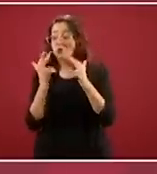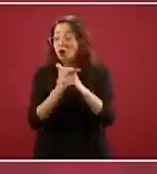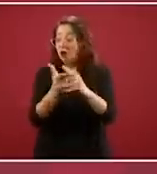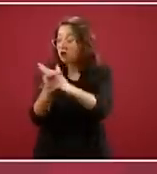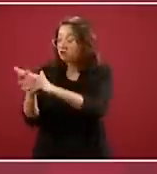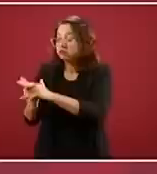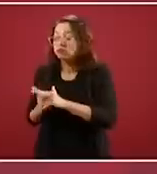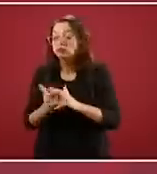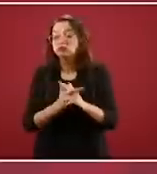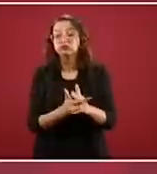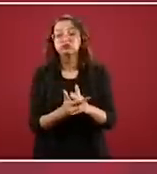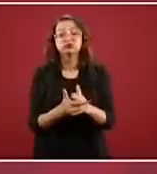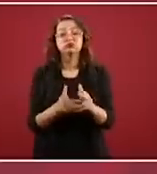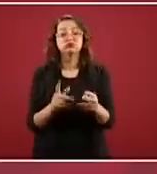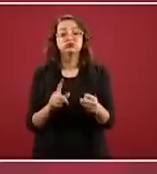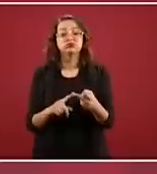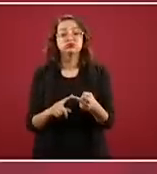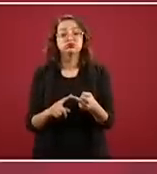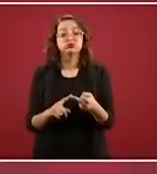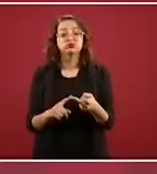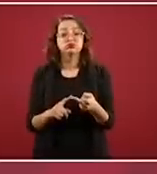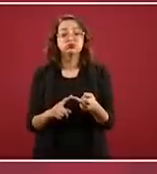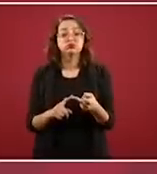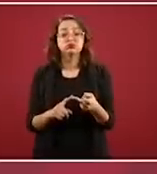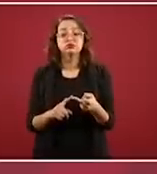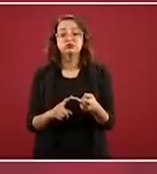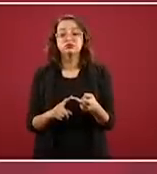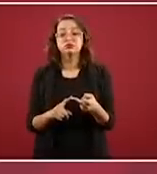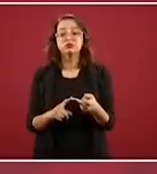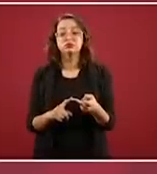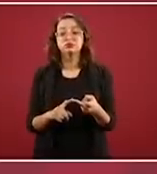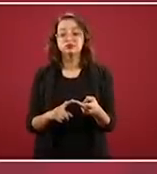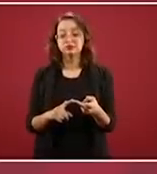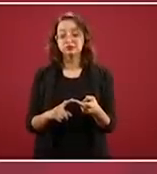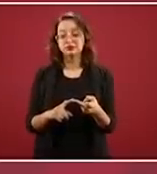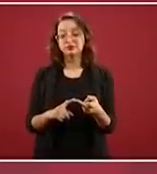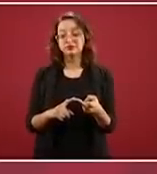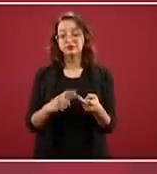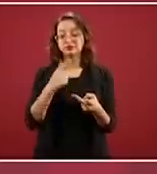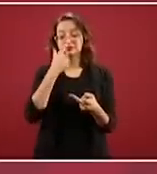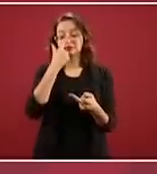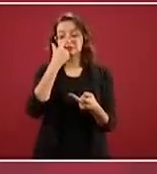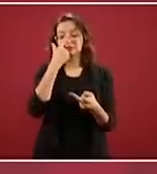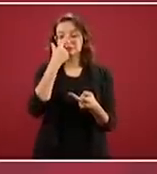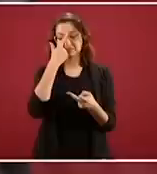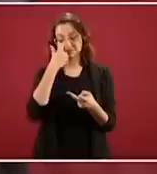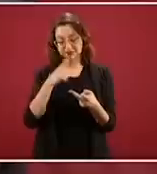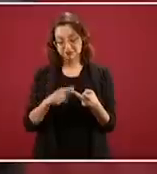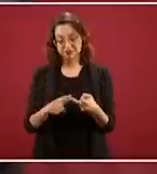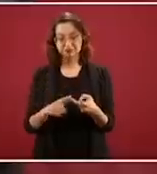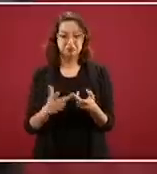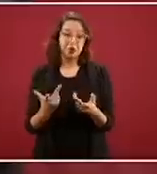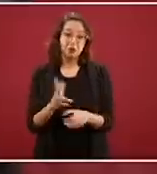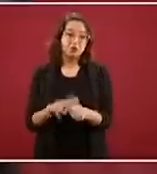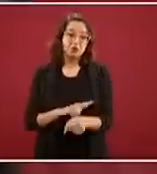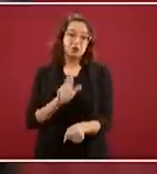homicidios más allá de lo